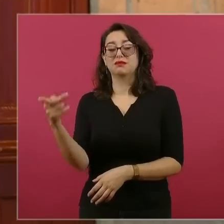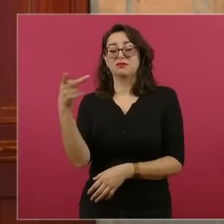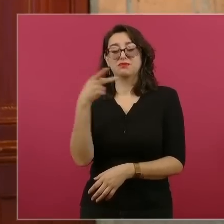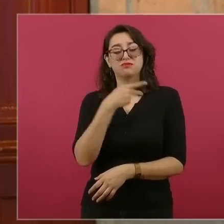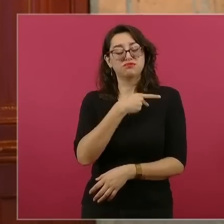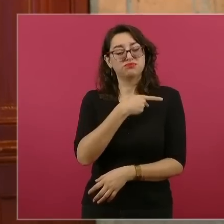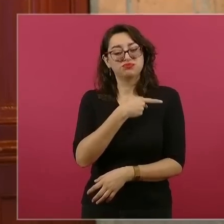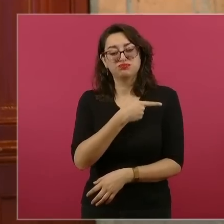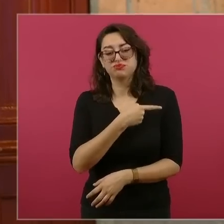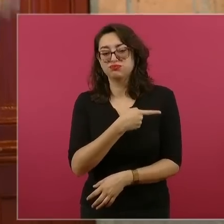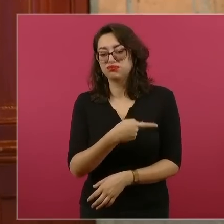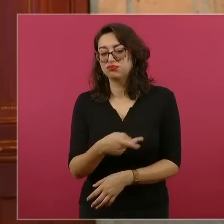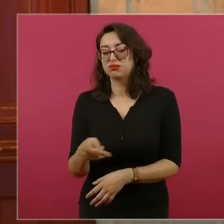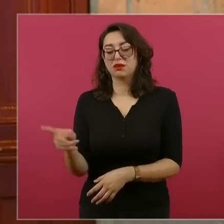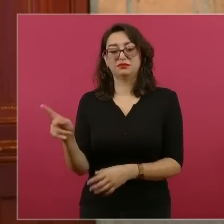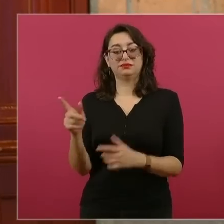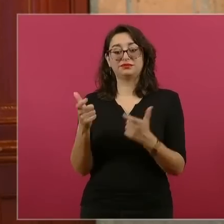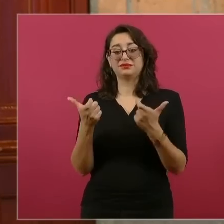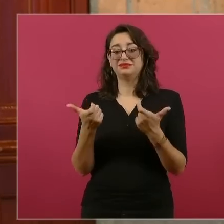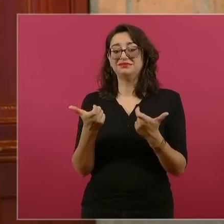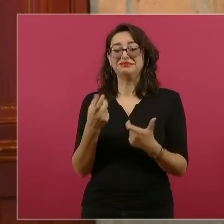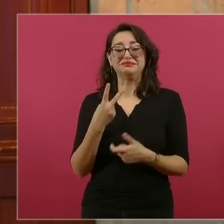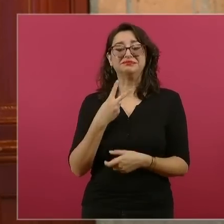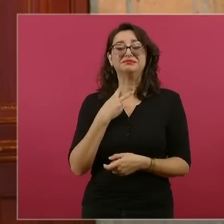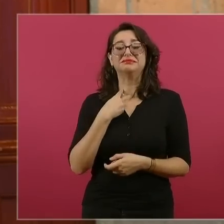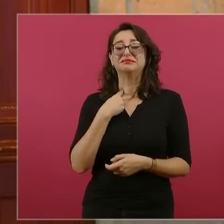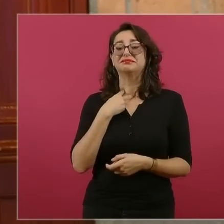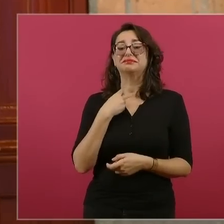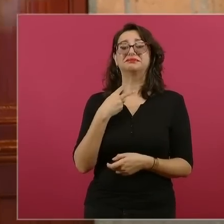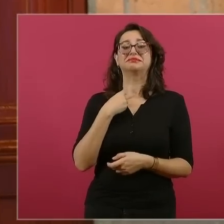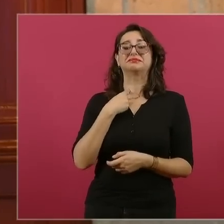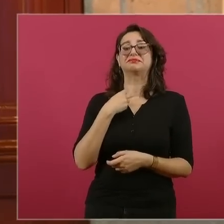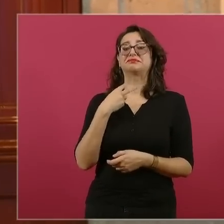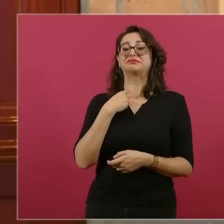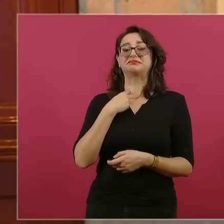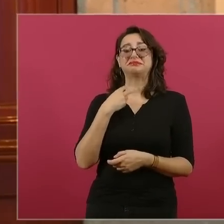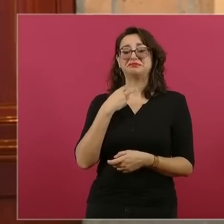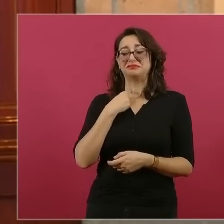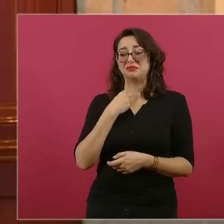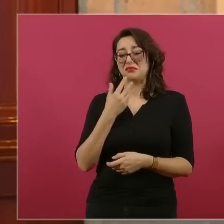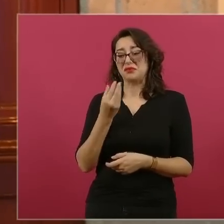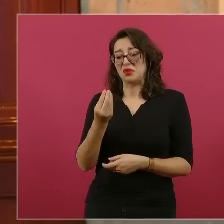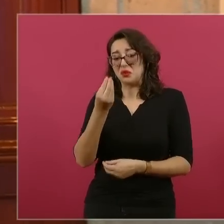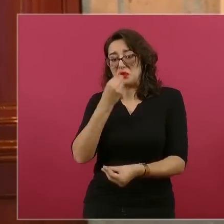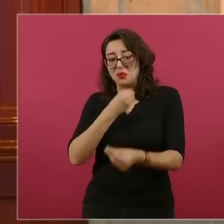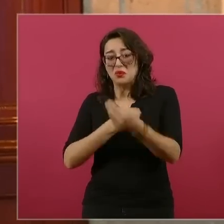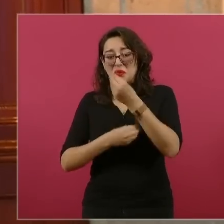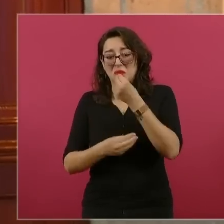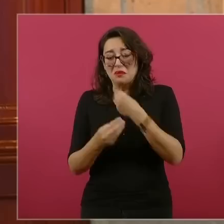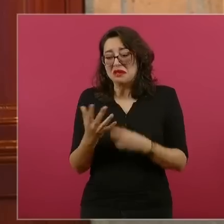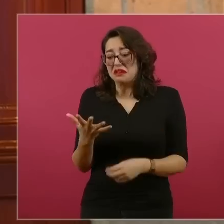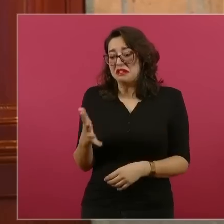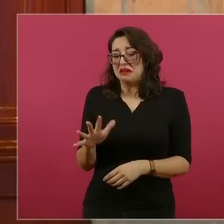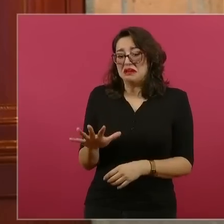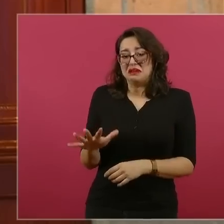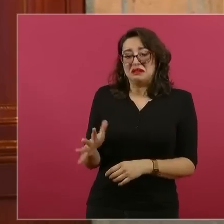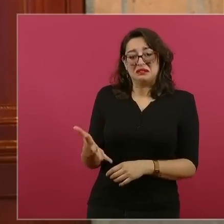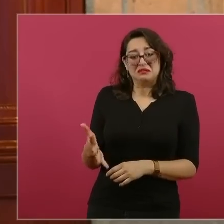cuando sus recursos apenas le alcanza para mal comer,